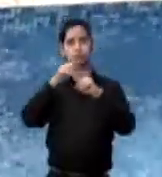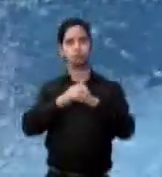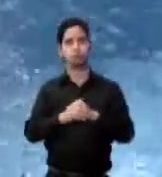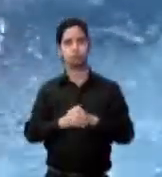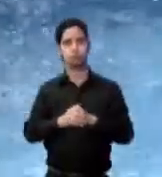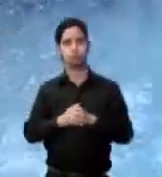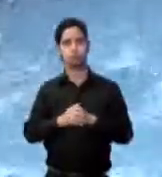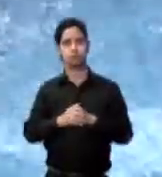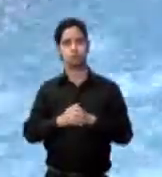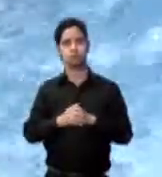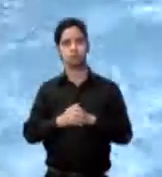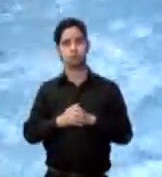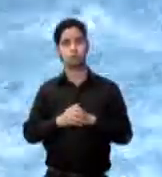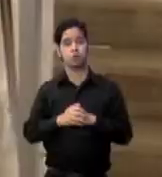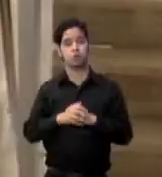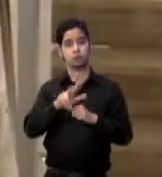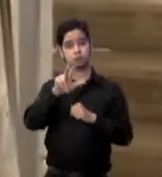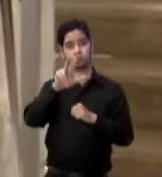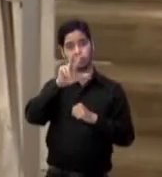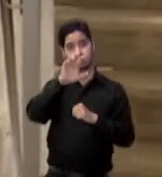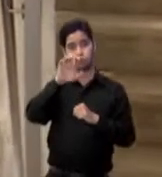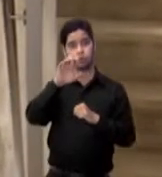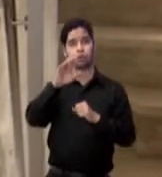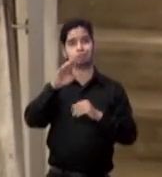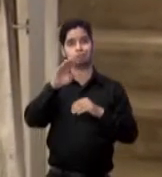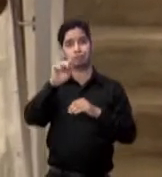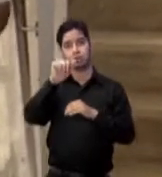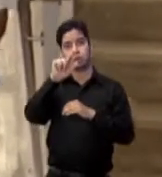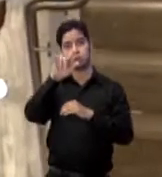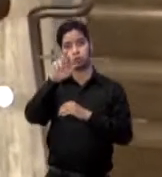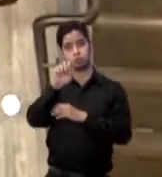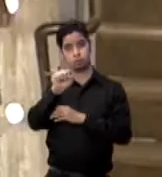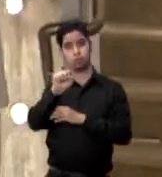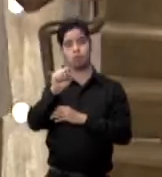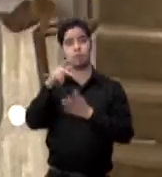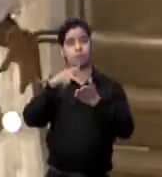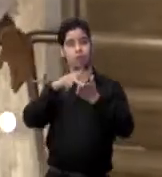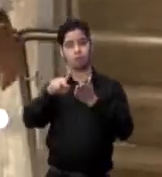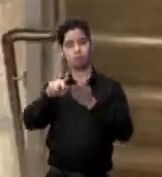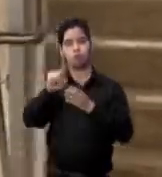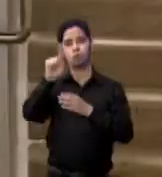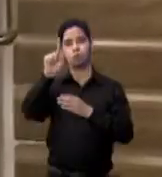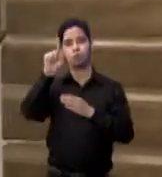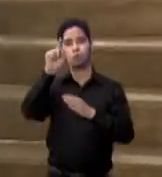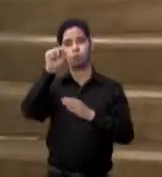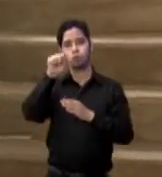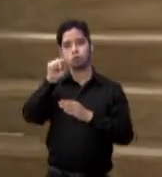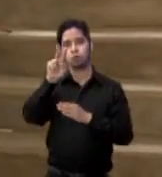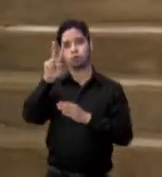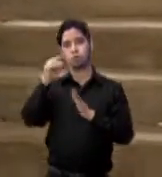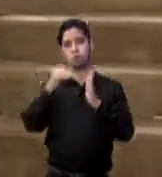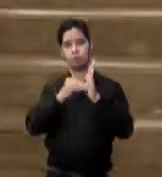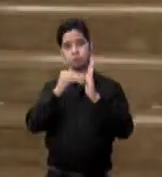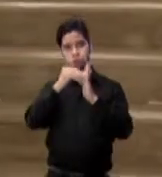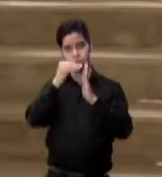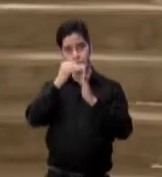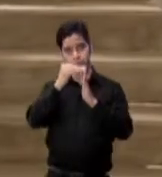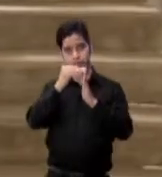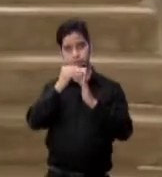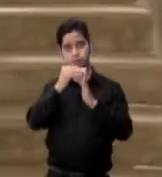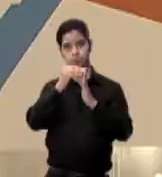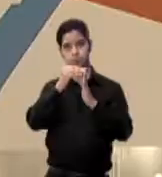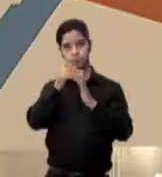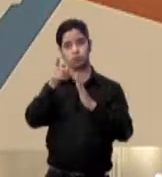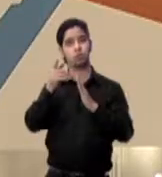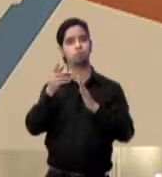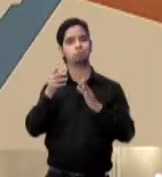y 4.800 pies cuadrados. La inversión fue de 1.1 millones. Este concepto forma parte de la diversidad en la industria